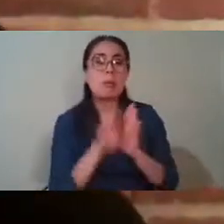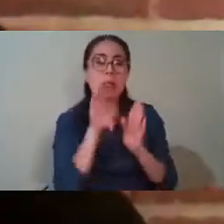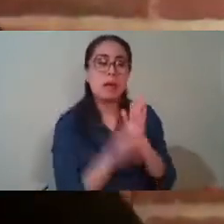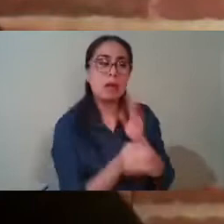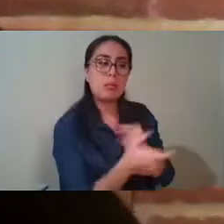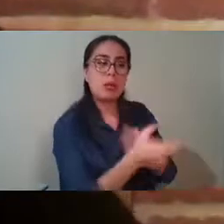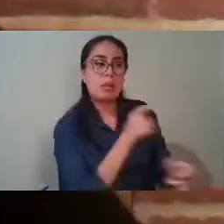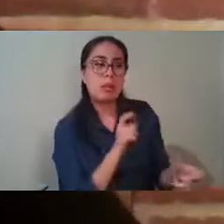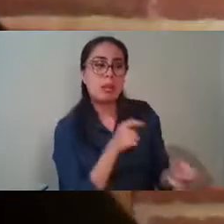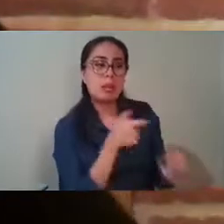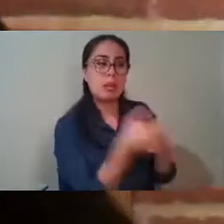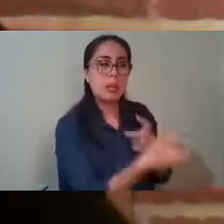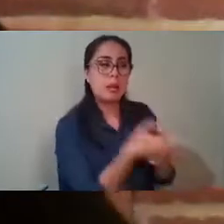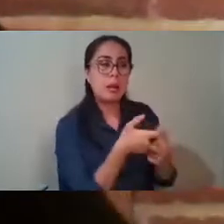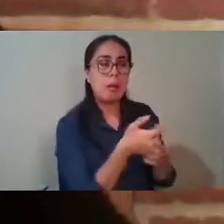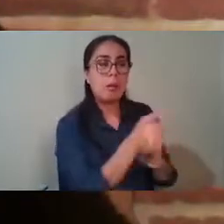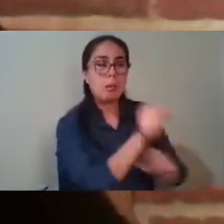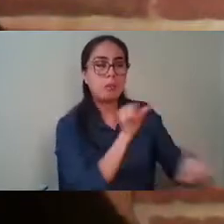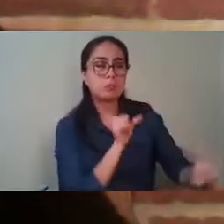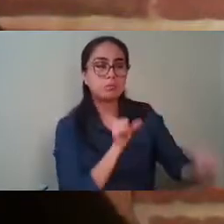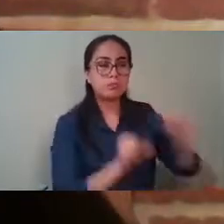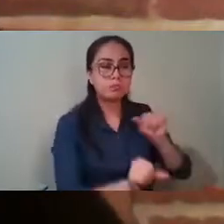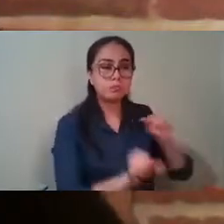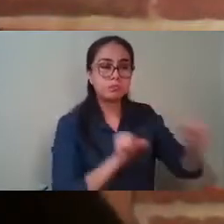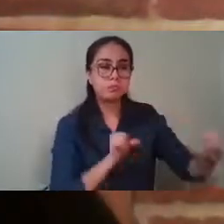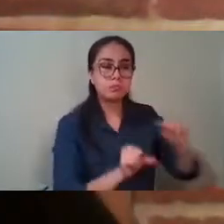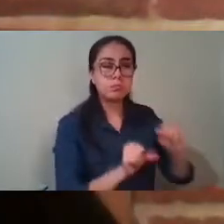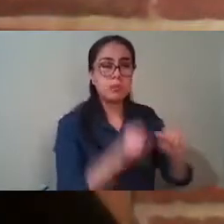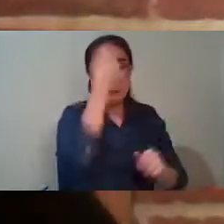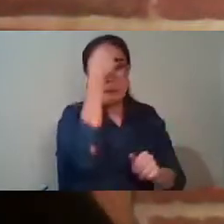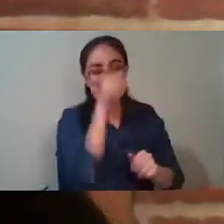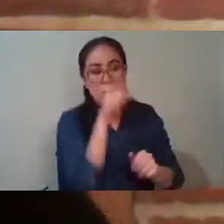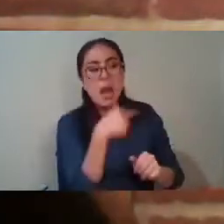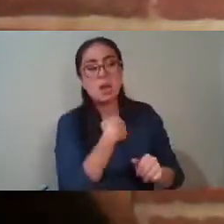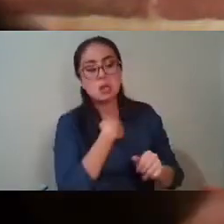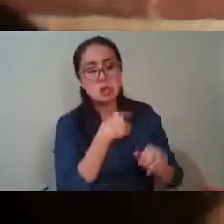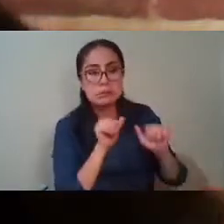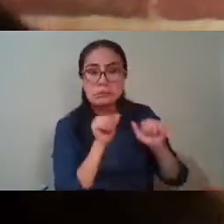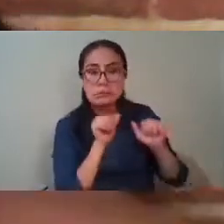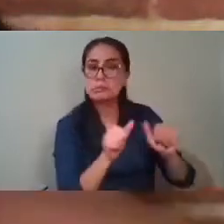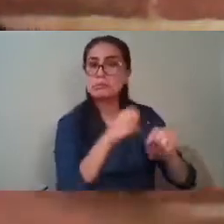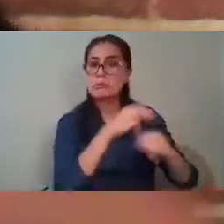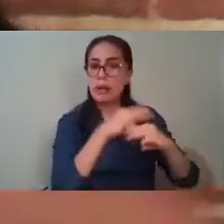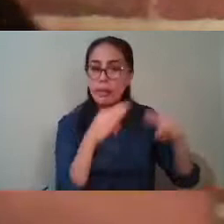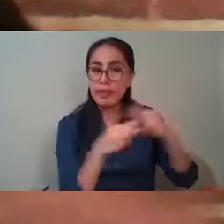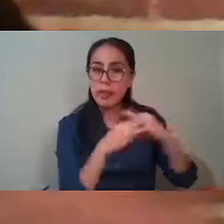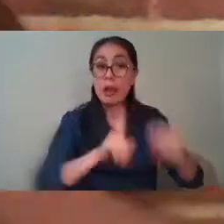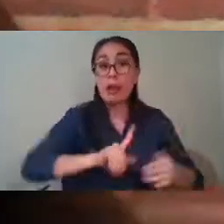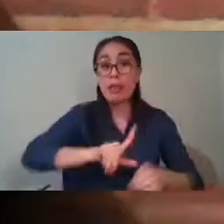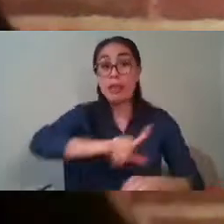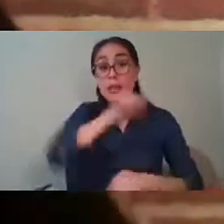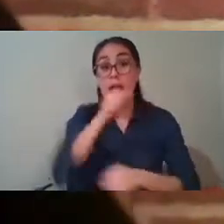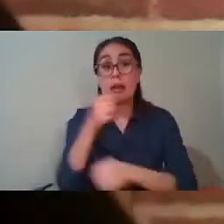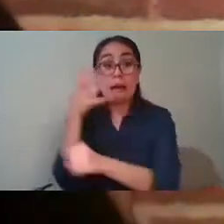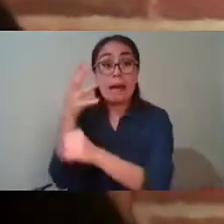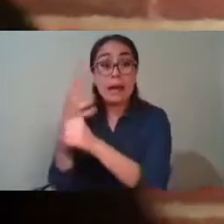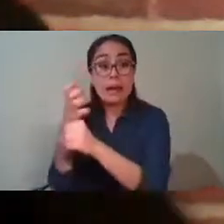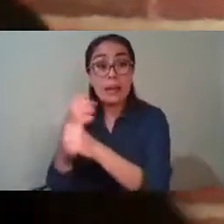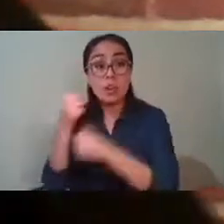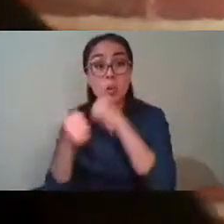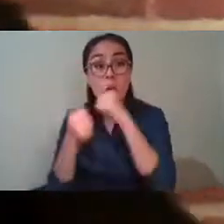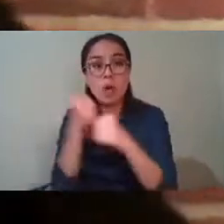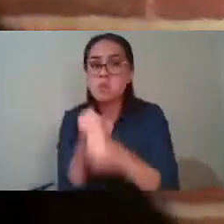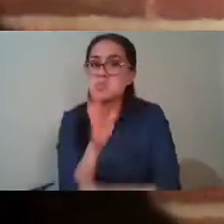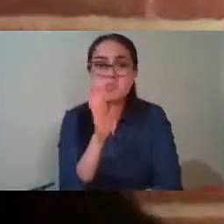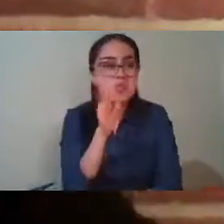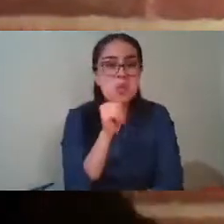los cuales conseguía cierta benevolencia que me permitió llegar hasta quinto año, pero al de quinto no hubo manera de